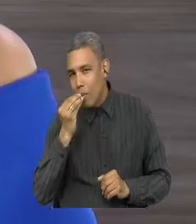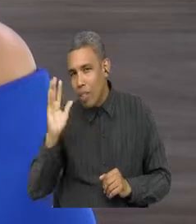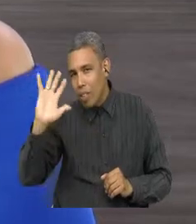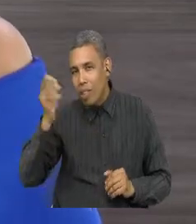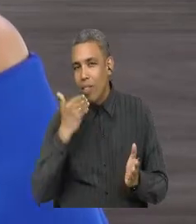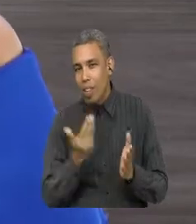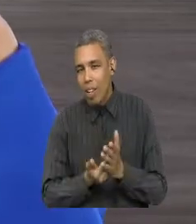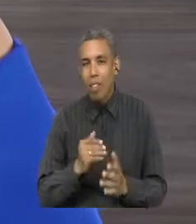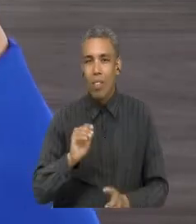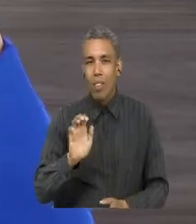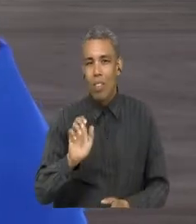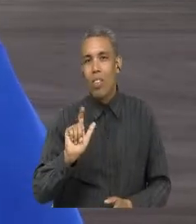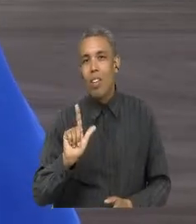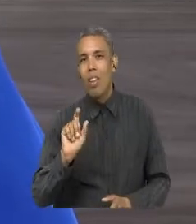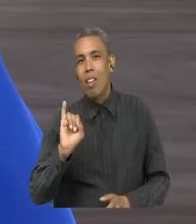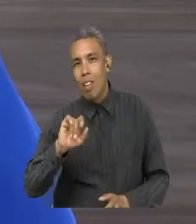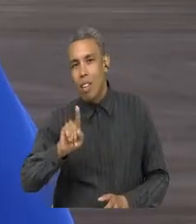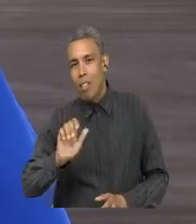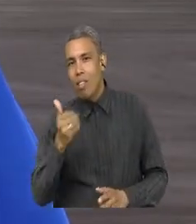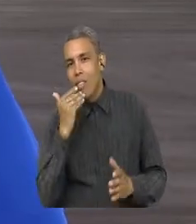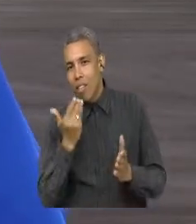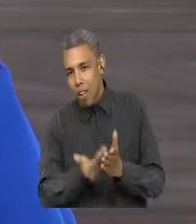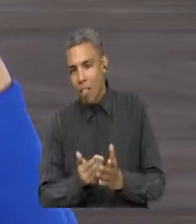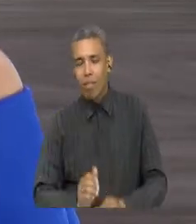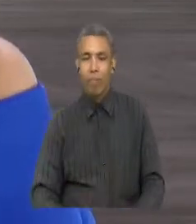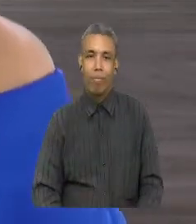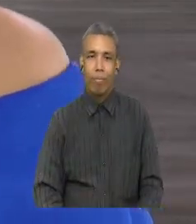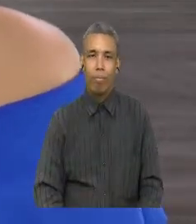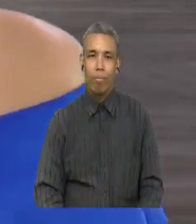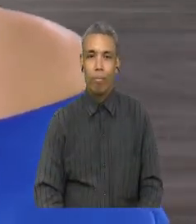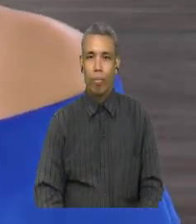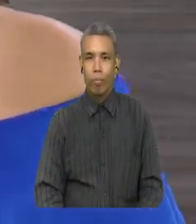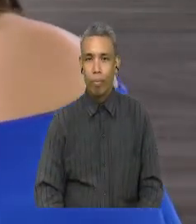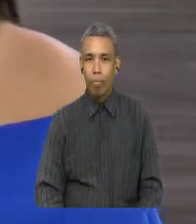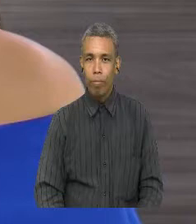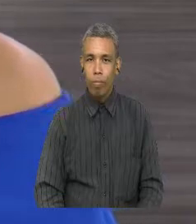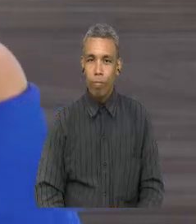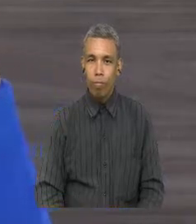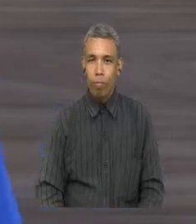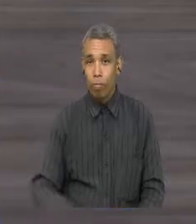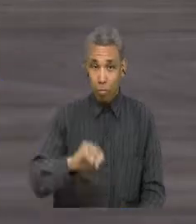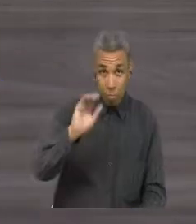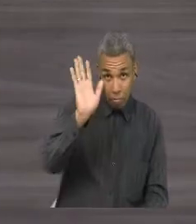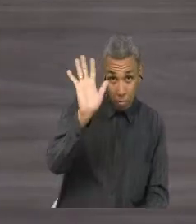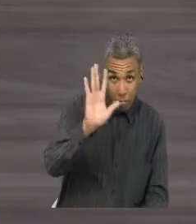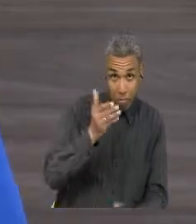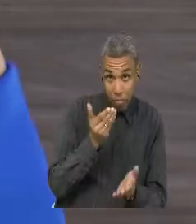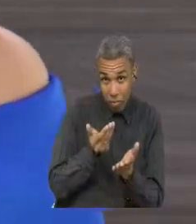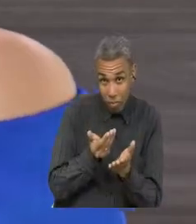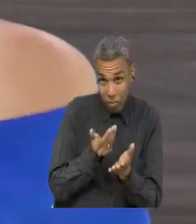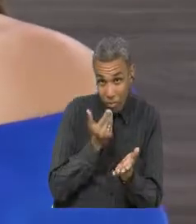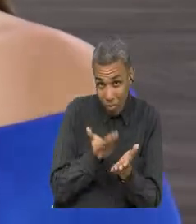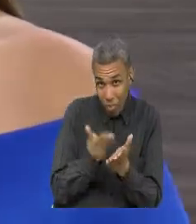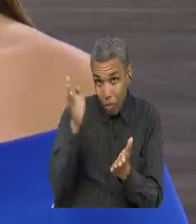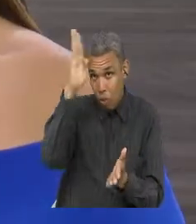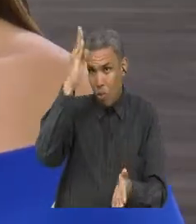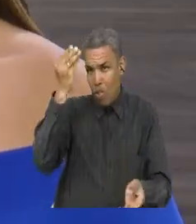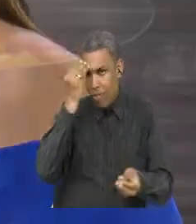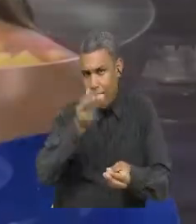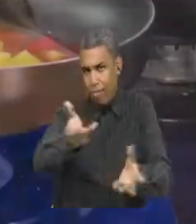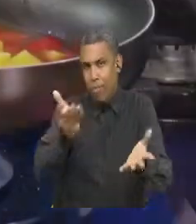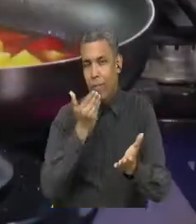mí contar con el apoyo de ustedes, mis televidentes. Y bueno, continuamos. Bueno, Dios la bendiga, doña Lisa, y felicitaciones por el premio. Sí, señor. A